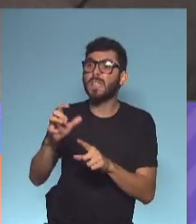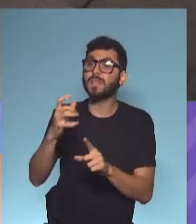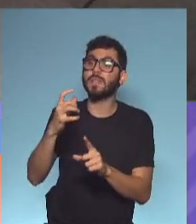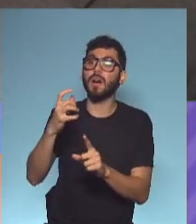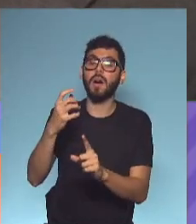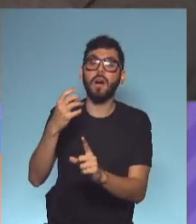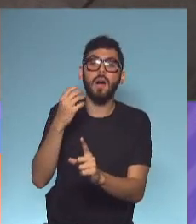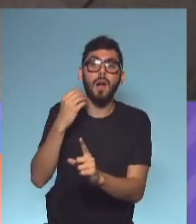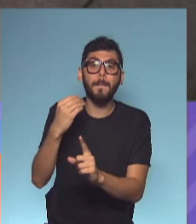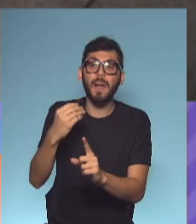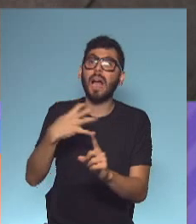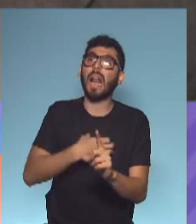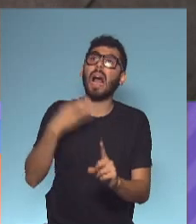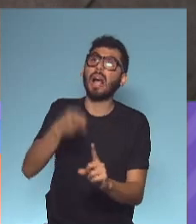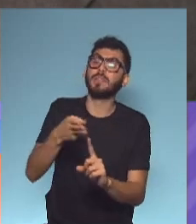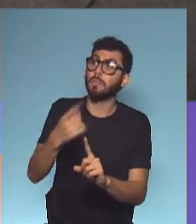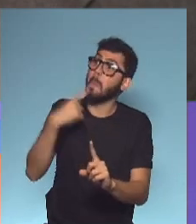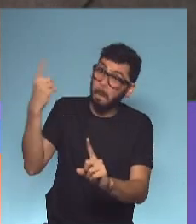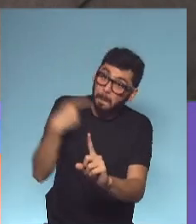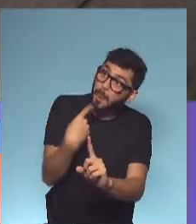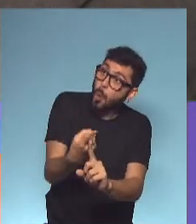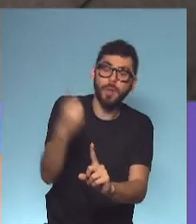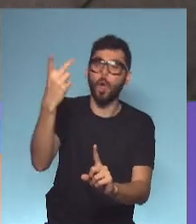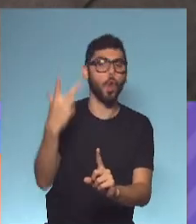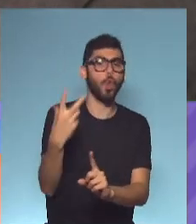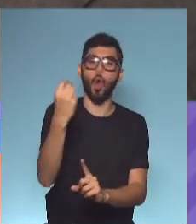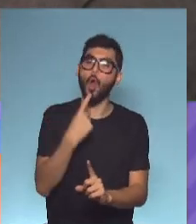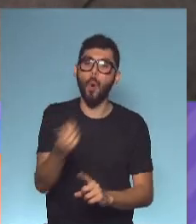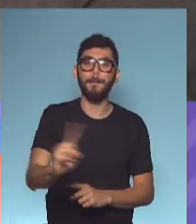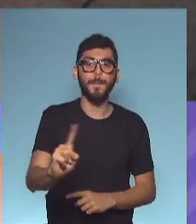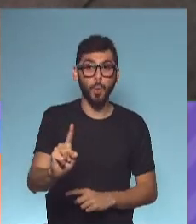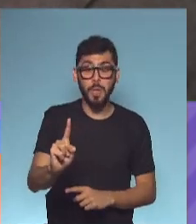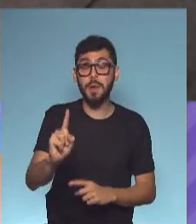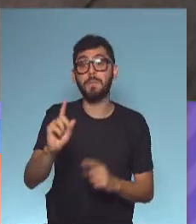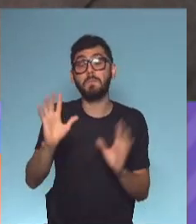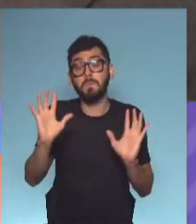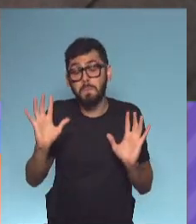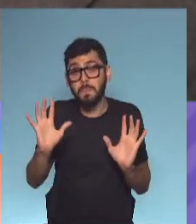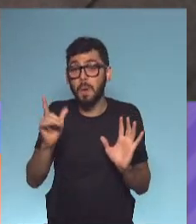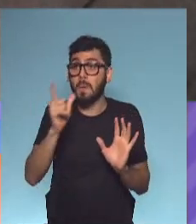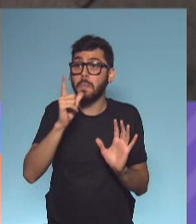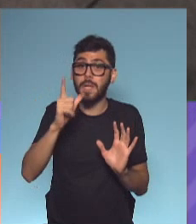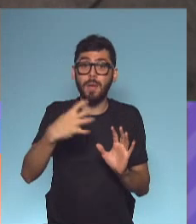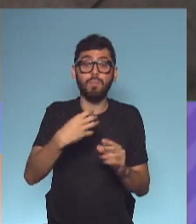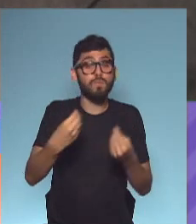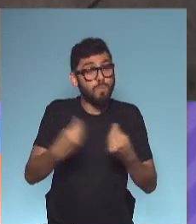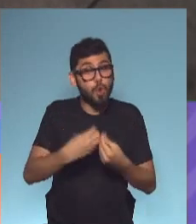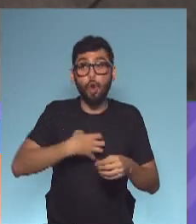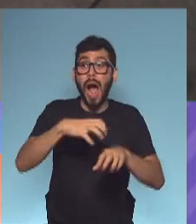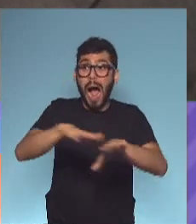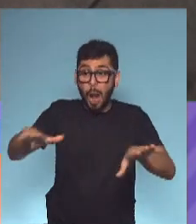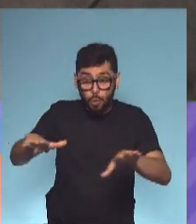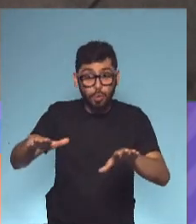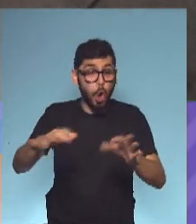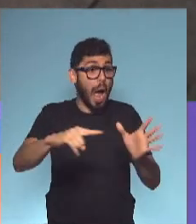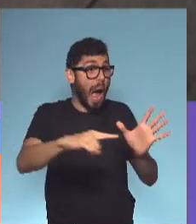del regreso de las clases presenciales en la capital. ¿Acaso ignorando que hay muchos alumnos que concurren a